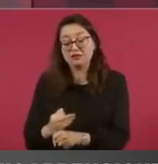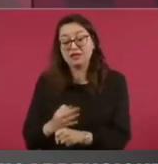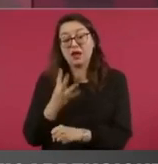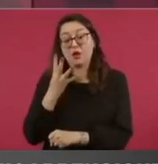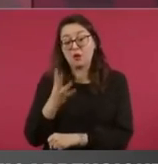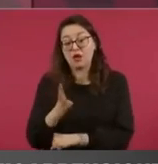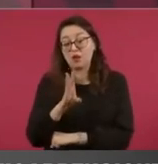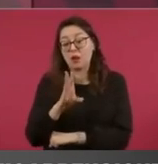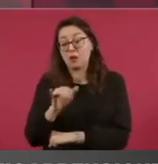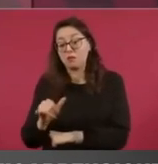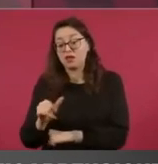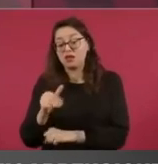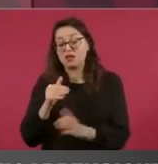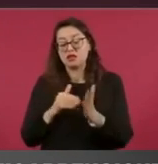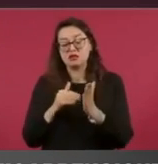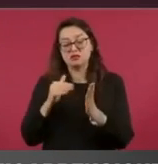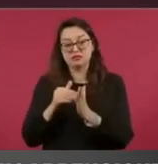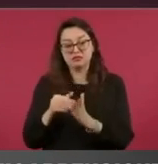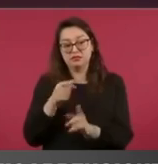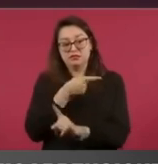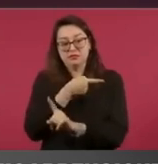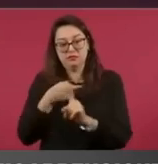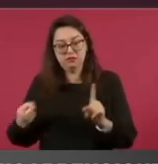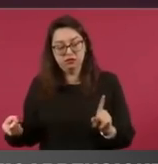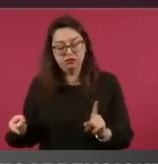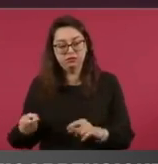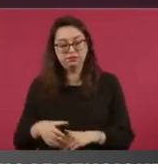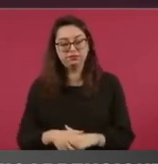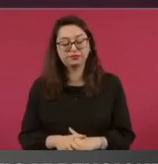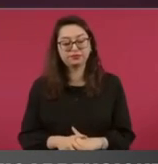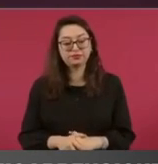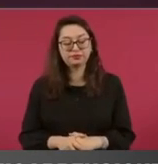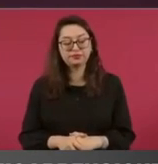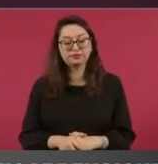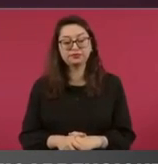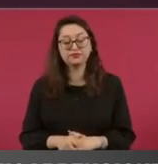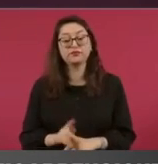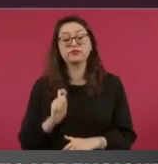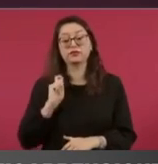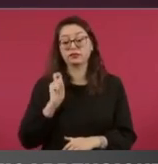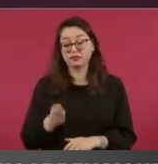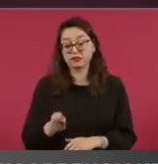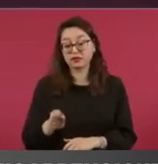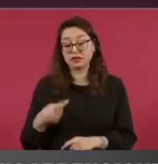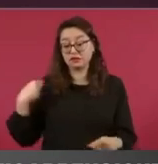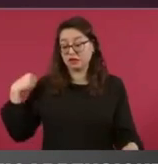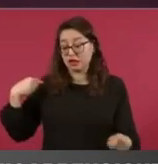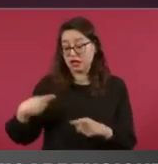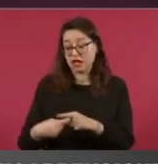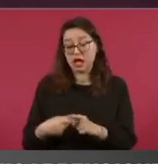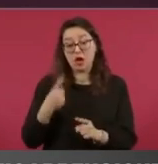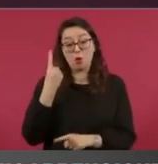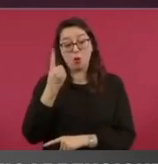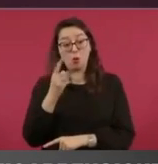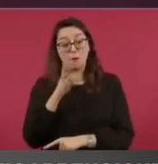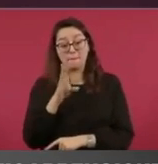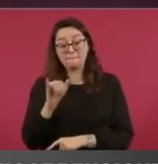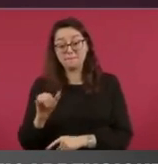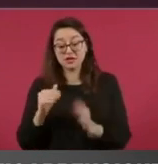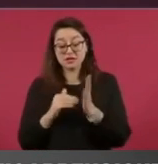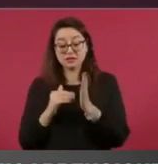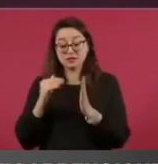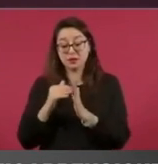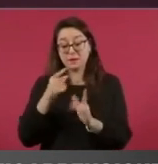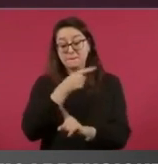En 5 años, 1,5 billones. de aumento.